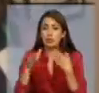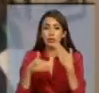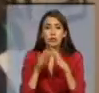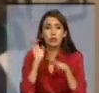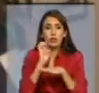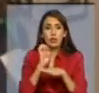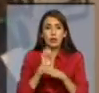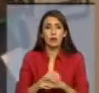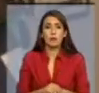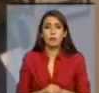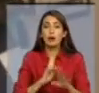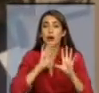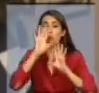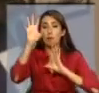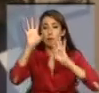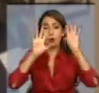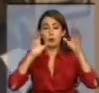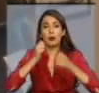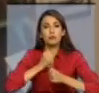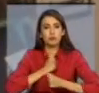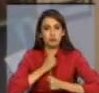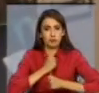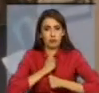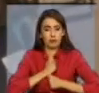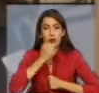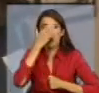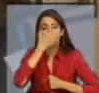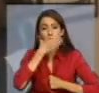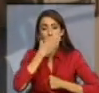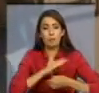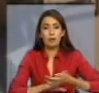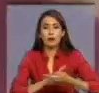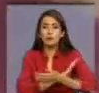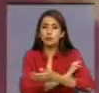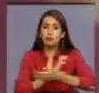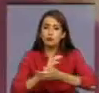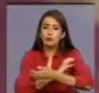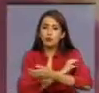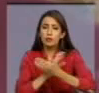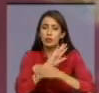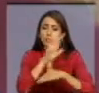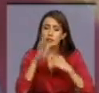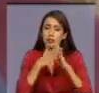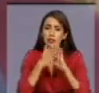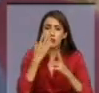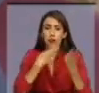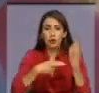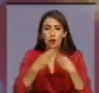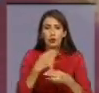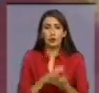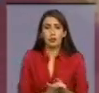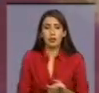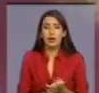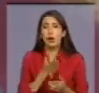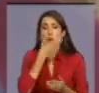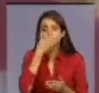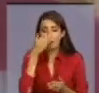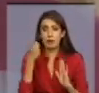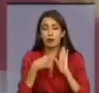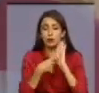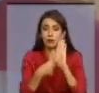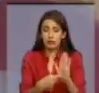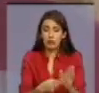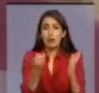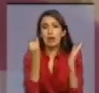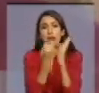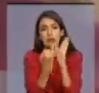es una feria propia de nuestra localidad que intenta potenciar el tema artesanal. Mejora, la imagen de